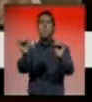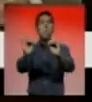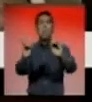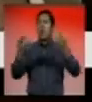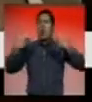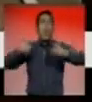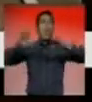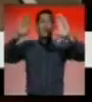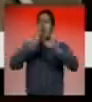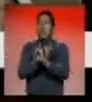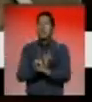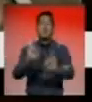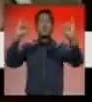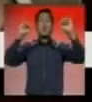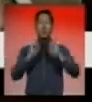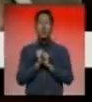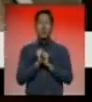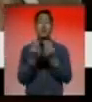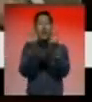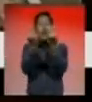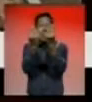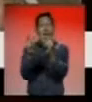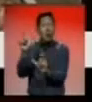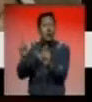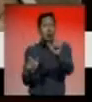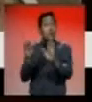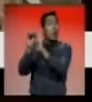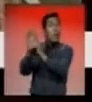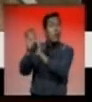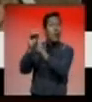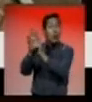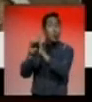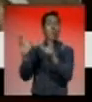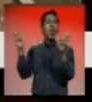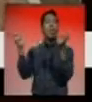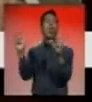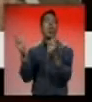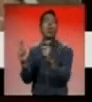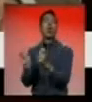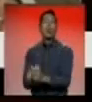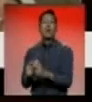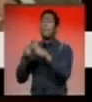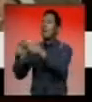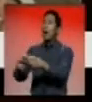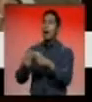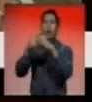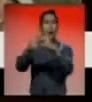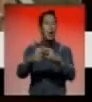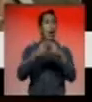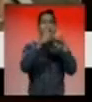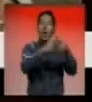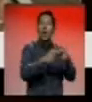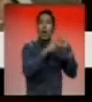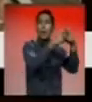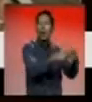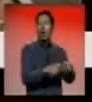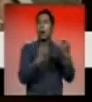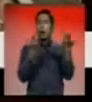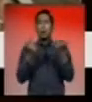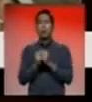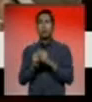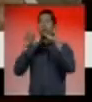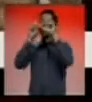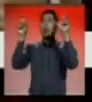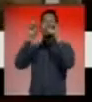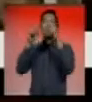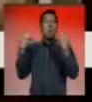esto a su vez generó que el dinero de los depositantes se diluya entre créditos vinculados y créditos a compañías fantasmas